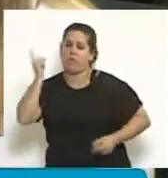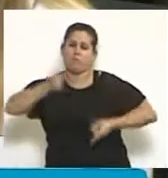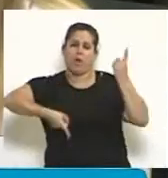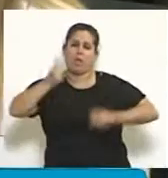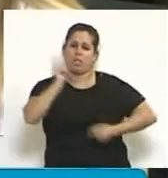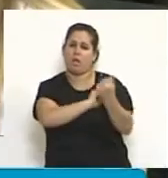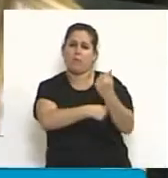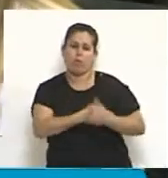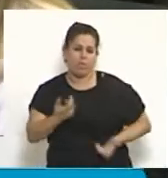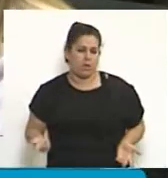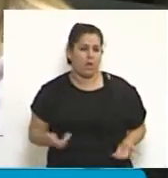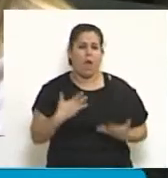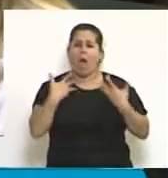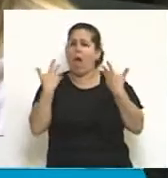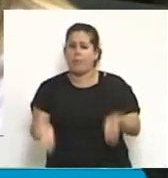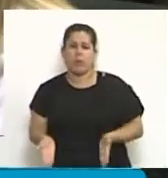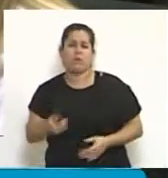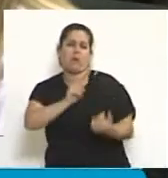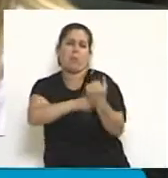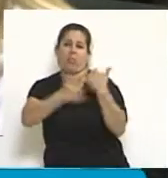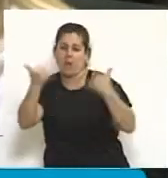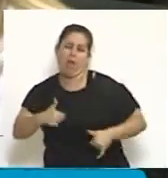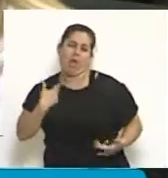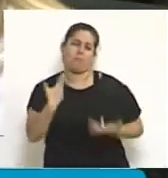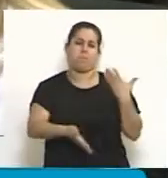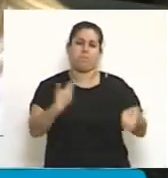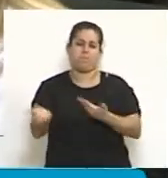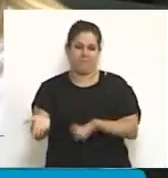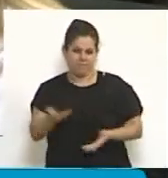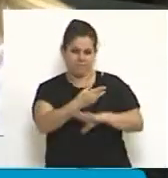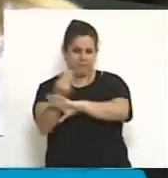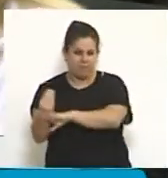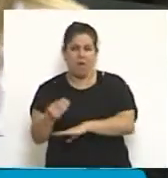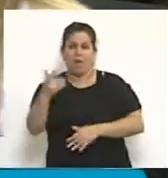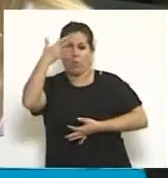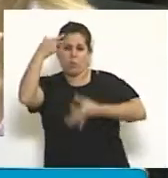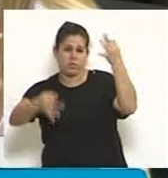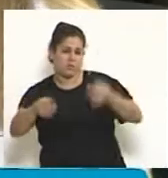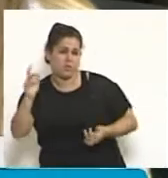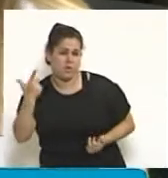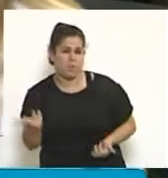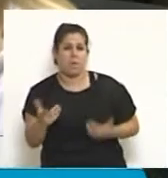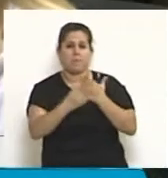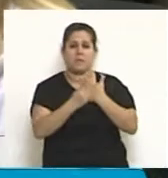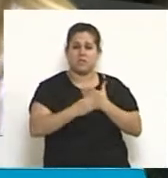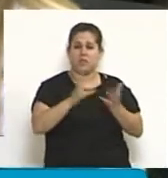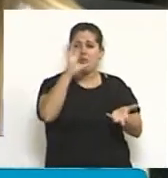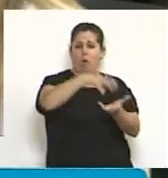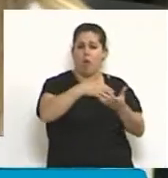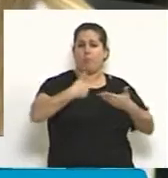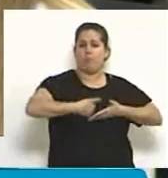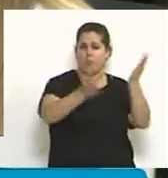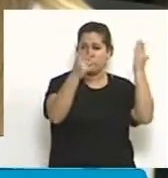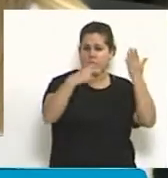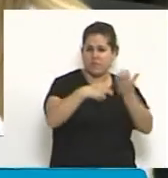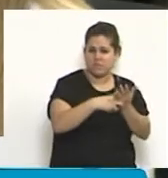fuerte tendencia al abuso de poder. Y esto reclama el funcionamiento de una justicia y en particular de un Ministerio Público Fiscal